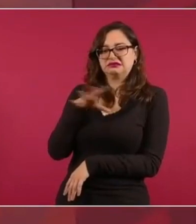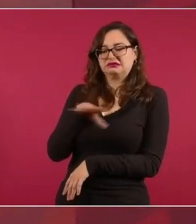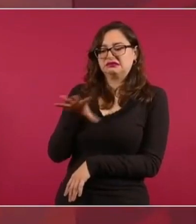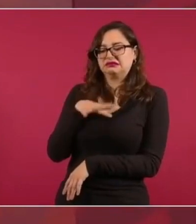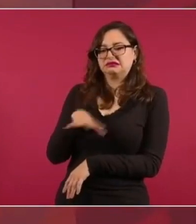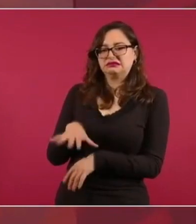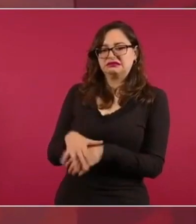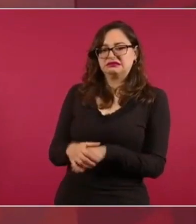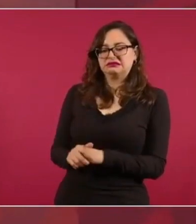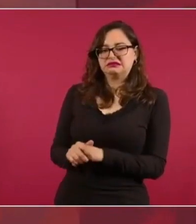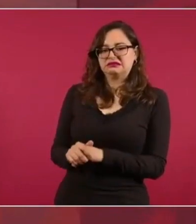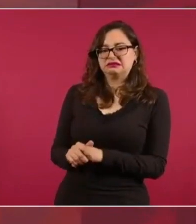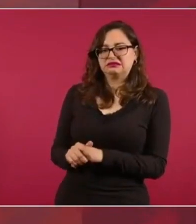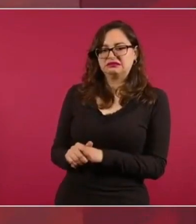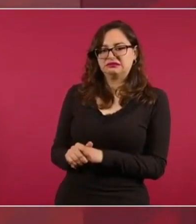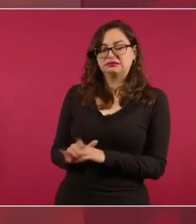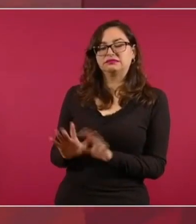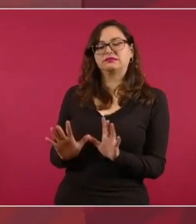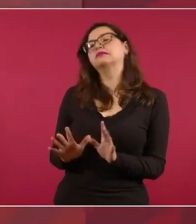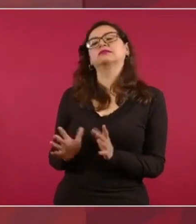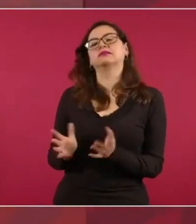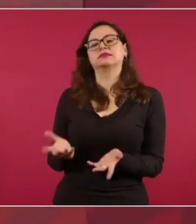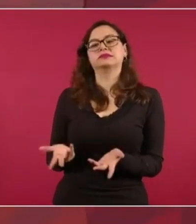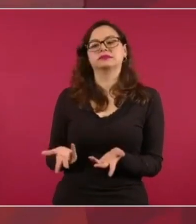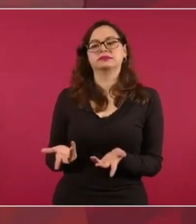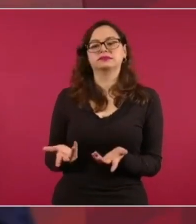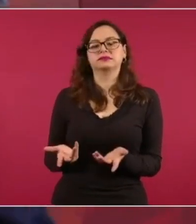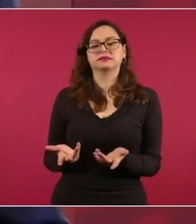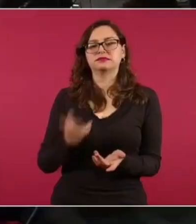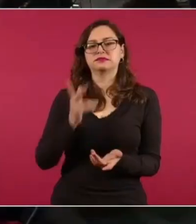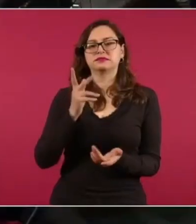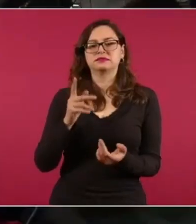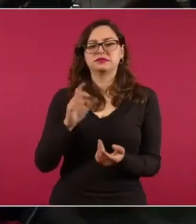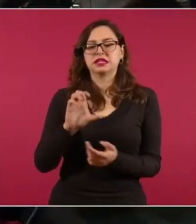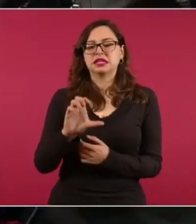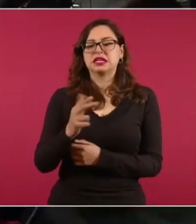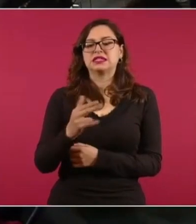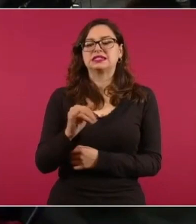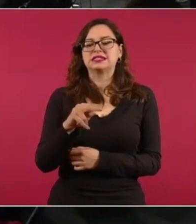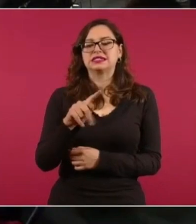chintos, así se diría en mi tierra,